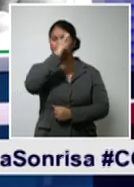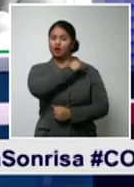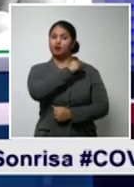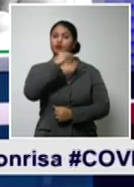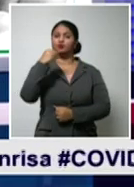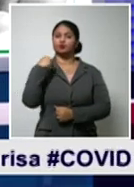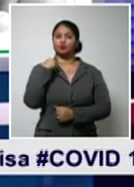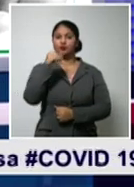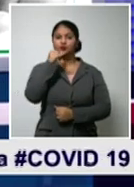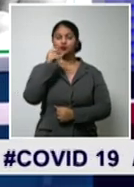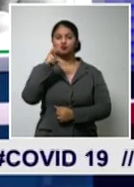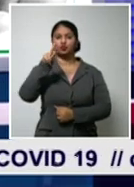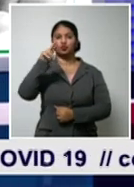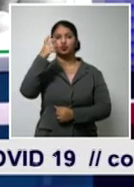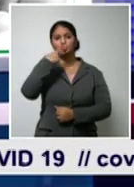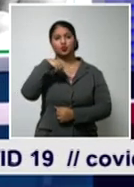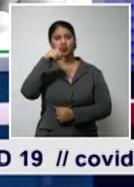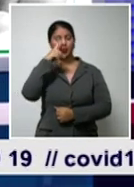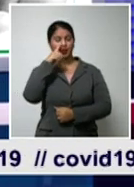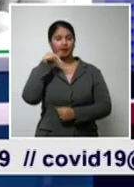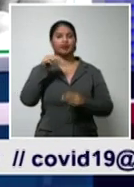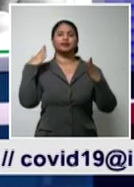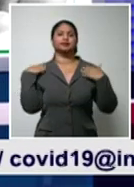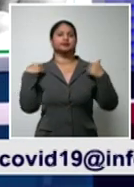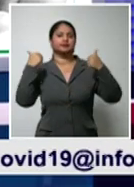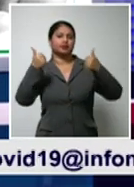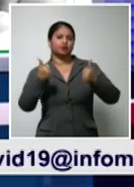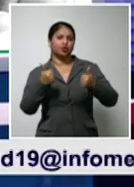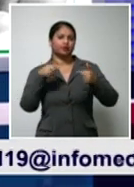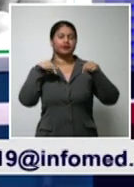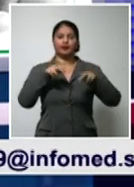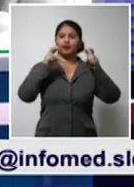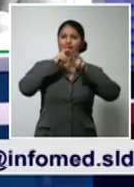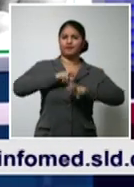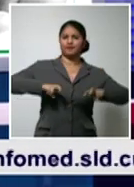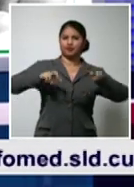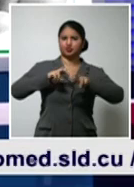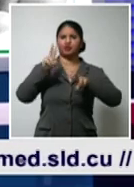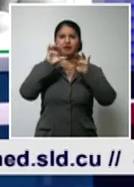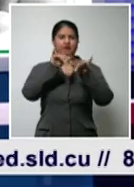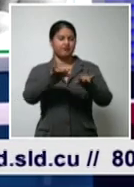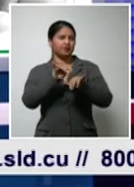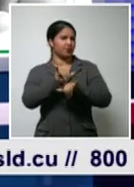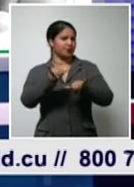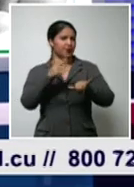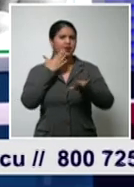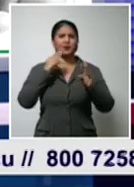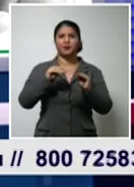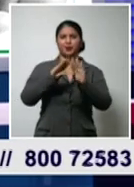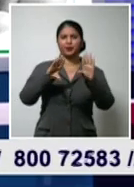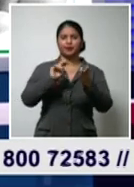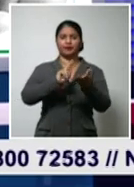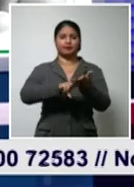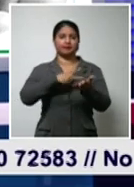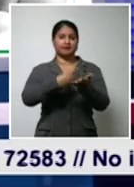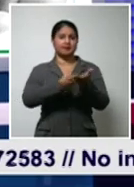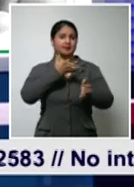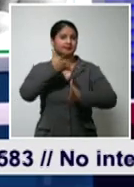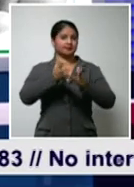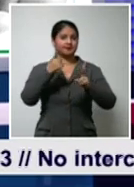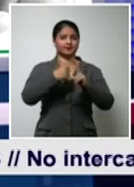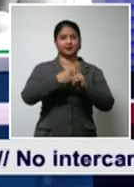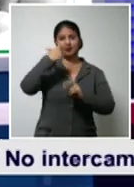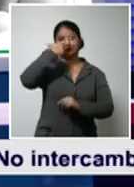nacional de epidemiología de nuestro Ministerio de Salud Pública, y también a la intérprete de lengua de señas,